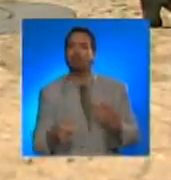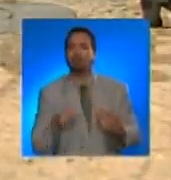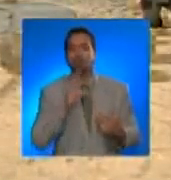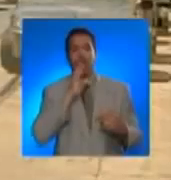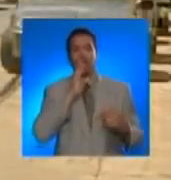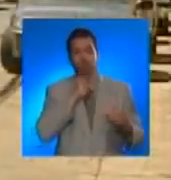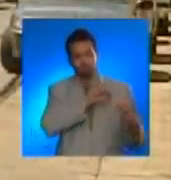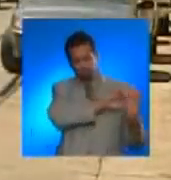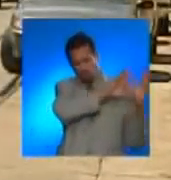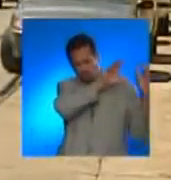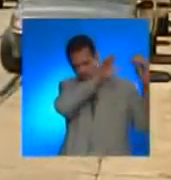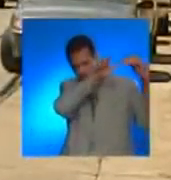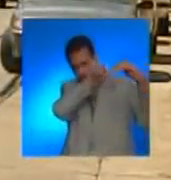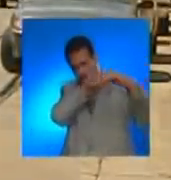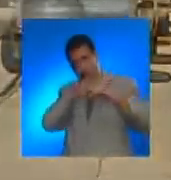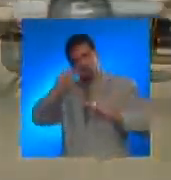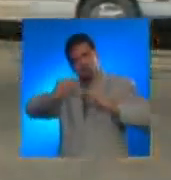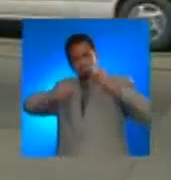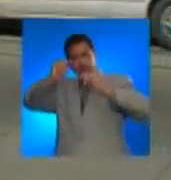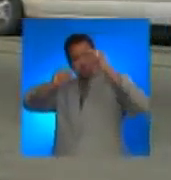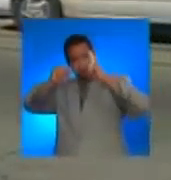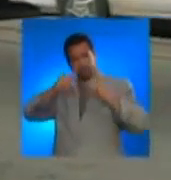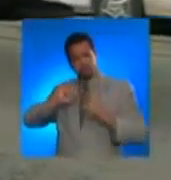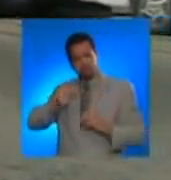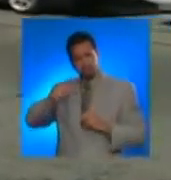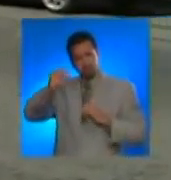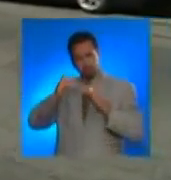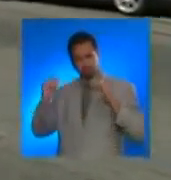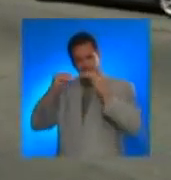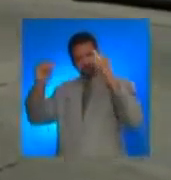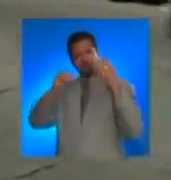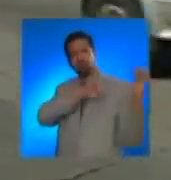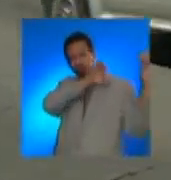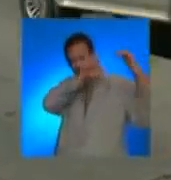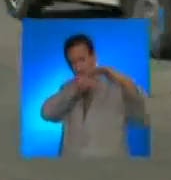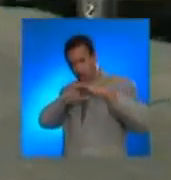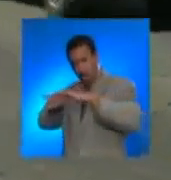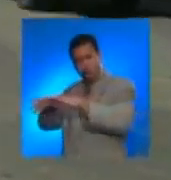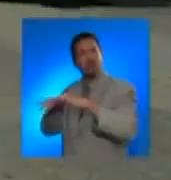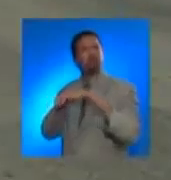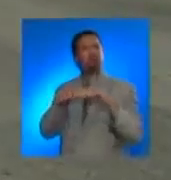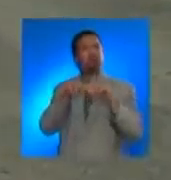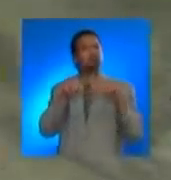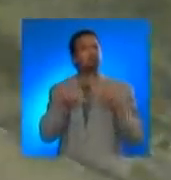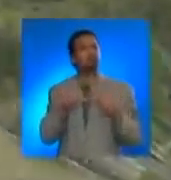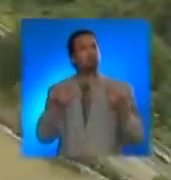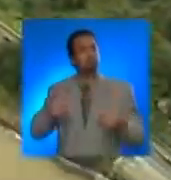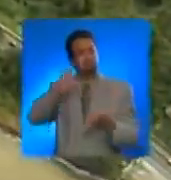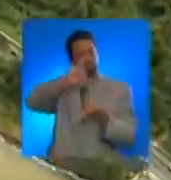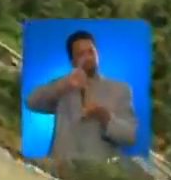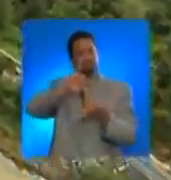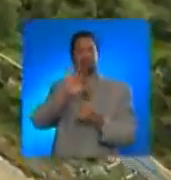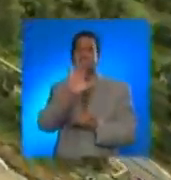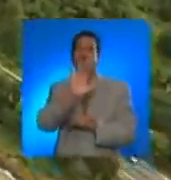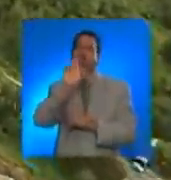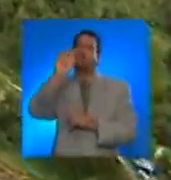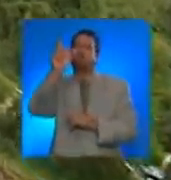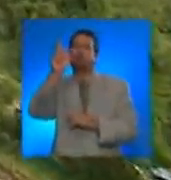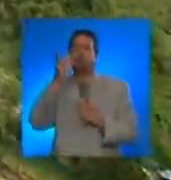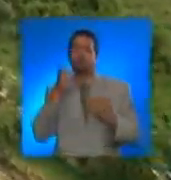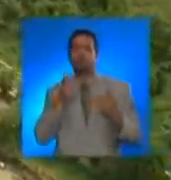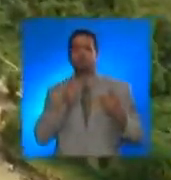pies, internándose hasta 300 pies. En Punta Agujerada, también en Aguadilla, se ahogaron unas 8 personas y